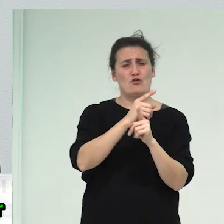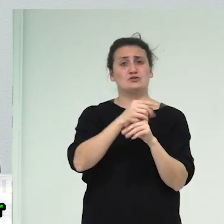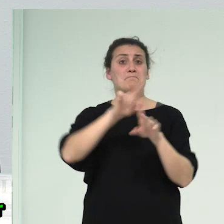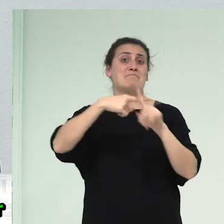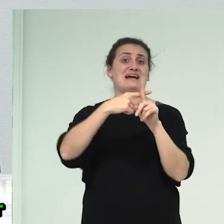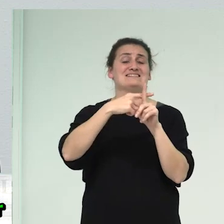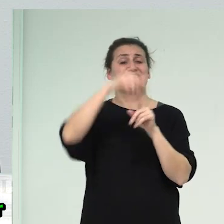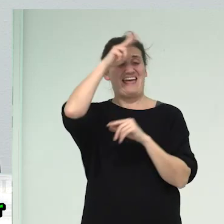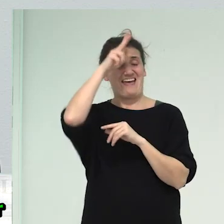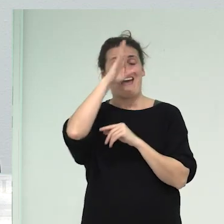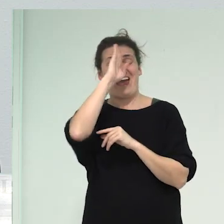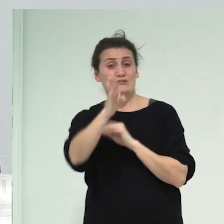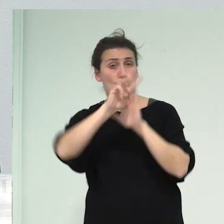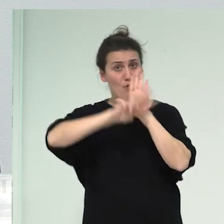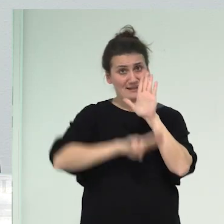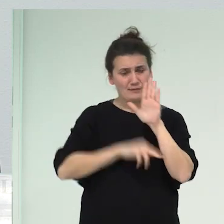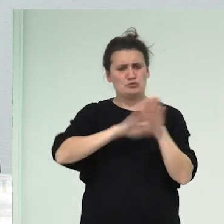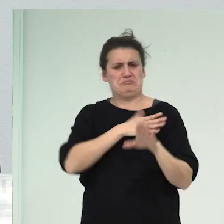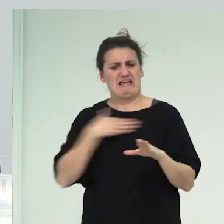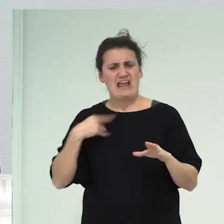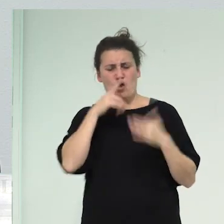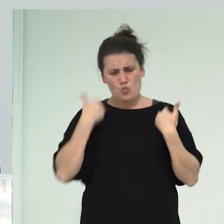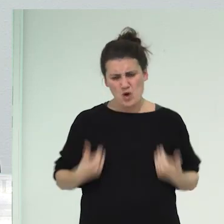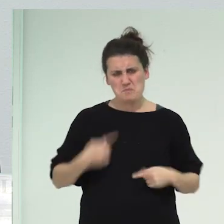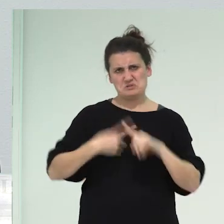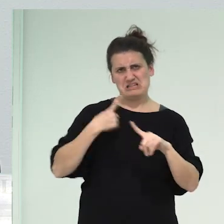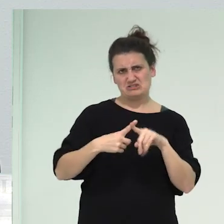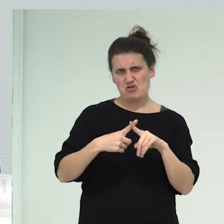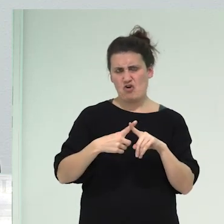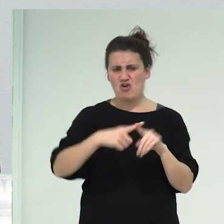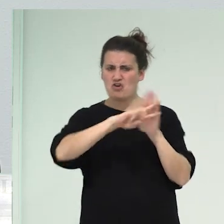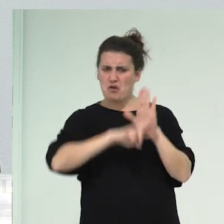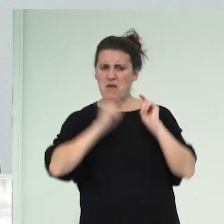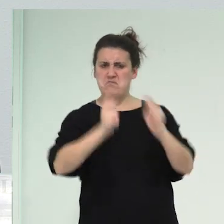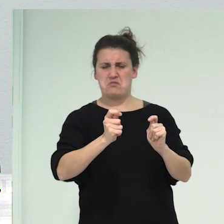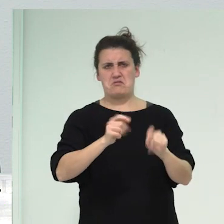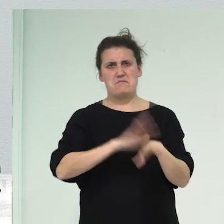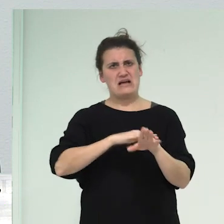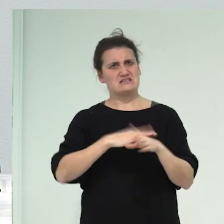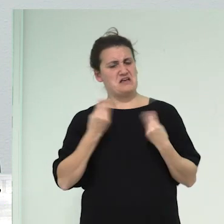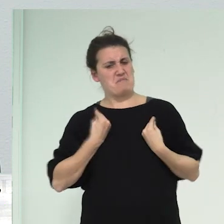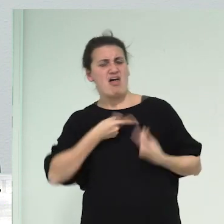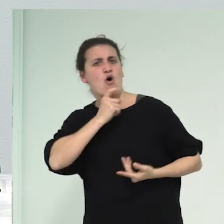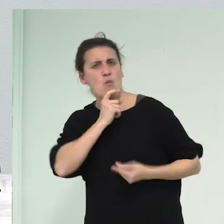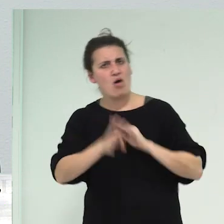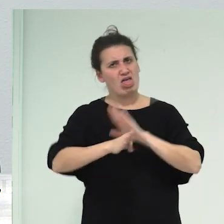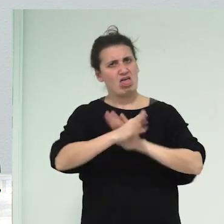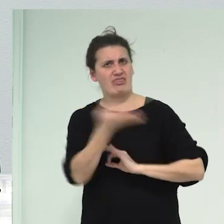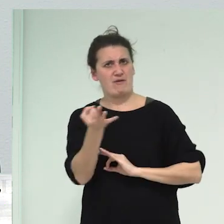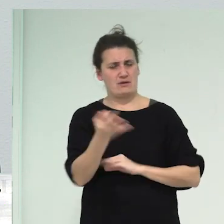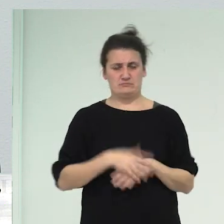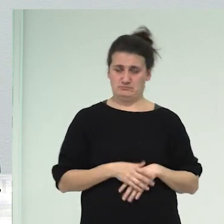pretenden regular y homogeneizar los cuerpos, las sexualidades y los proyectos de vida. La llamada ideología de